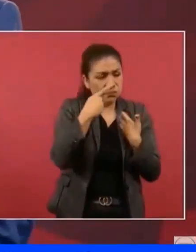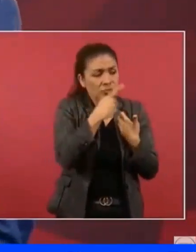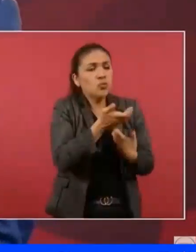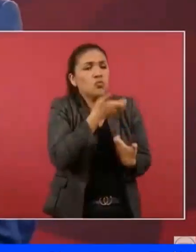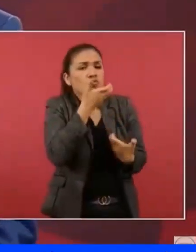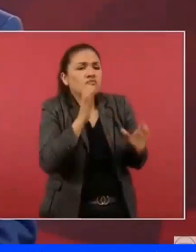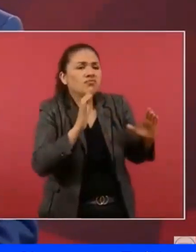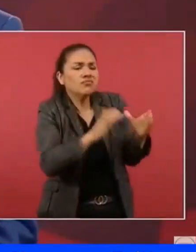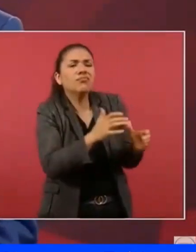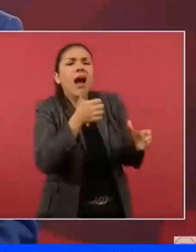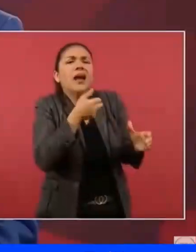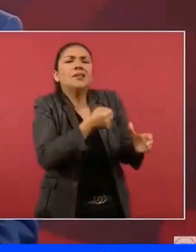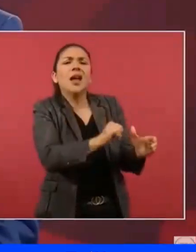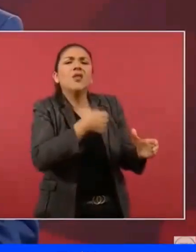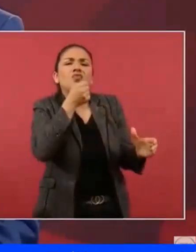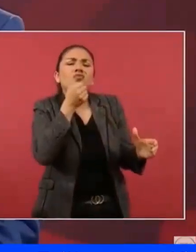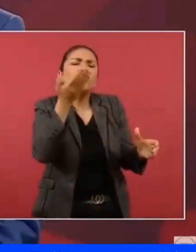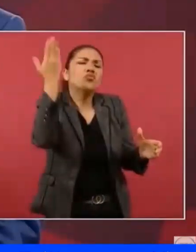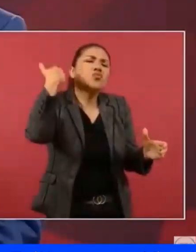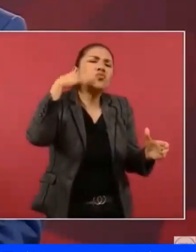conservadores, rancios.